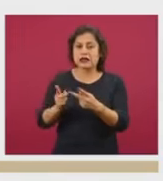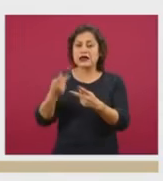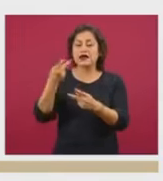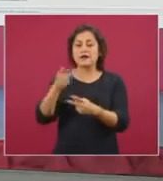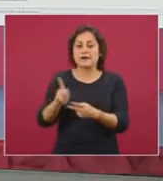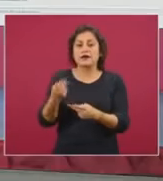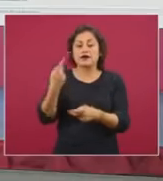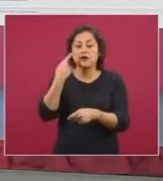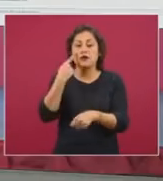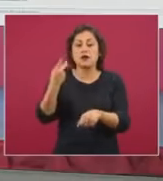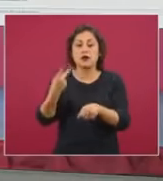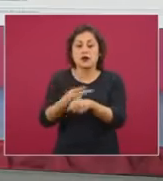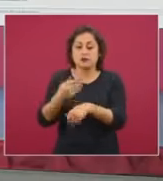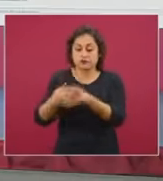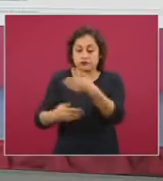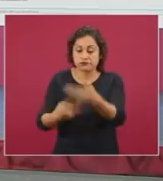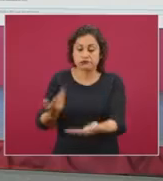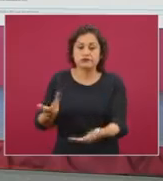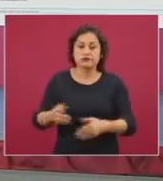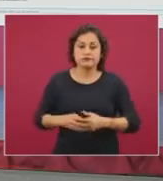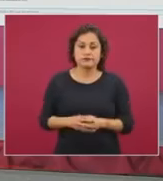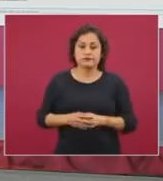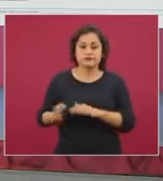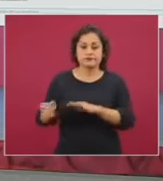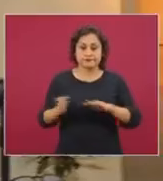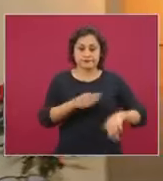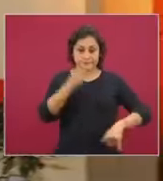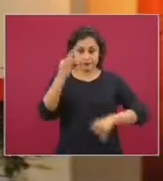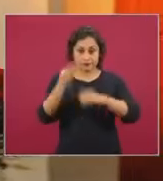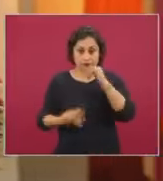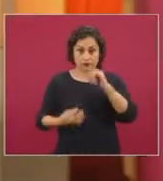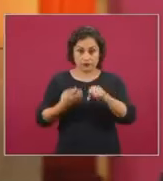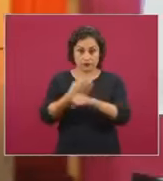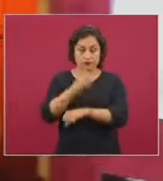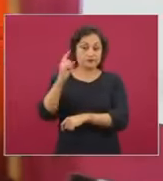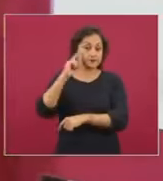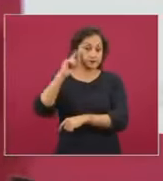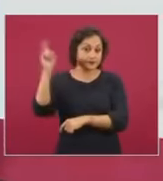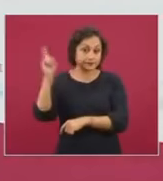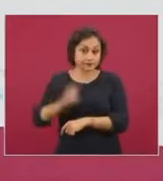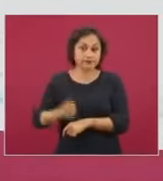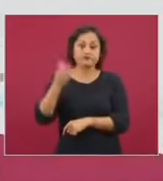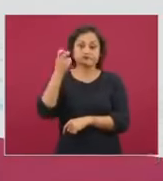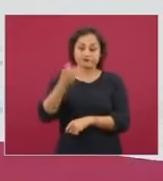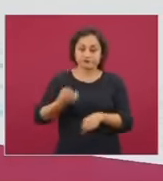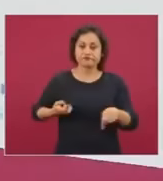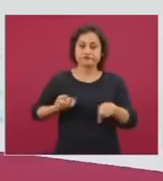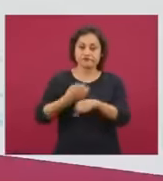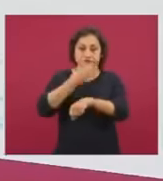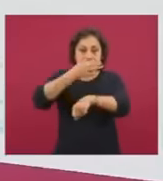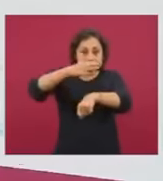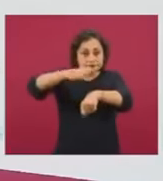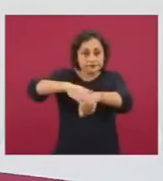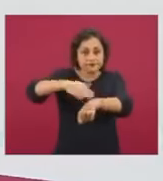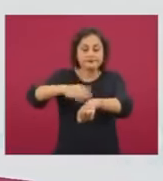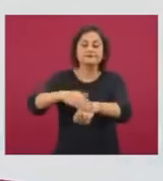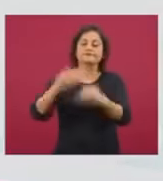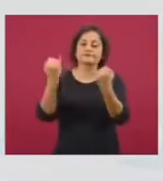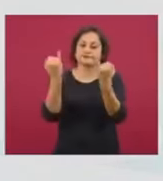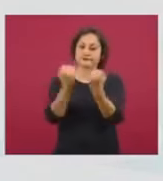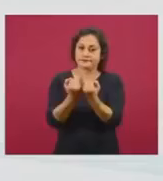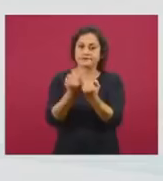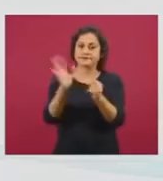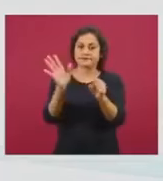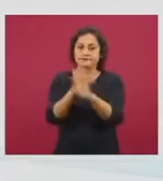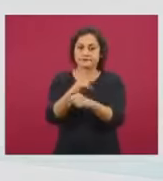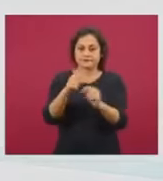últimas semanas con el subregistro. Y finalmente el estado de Zacatecas, que también ha sido de los estados que se ha alertado por la forma en que se está